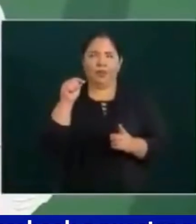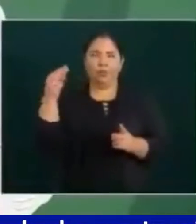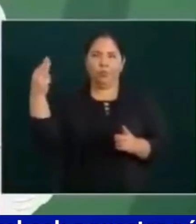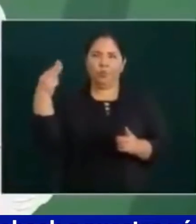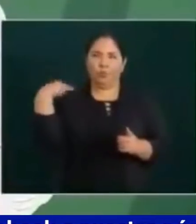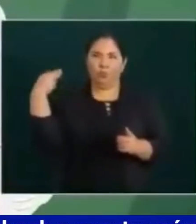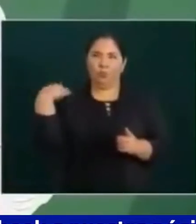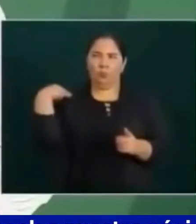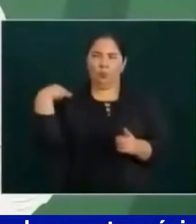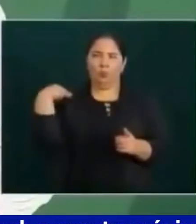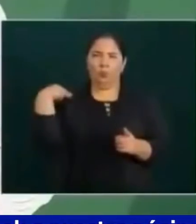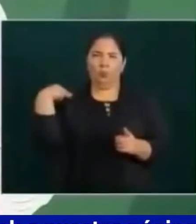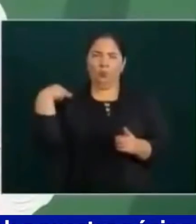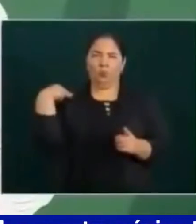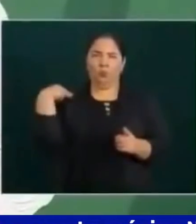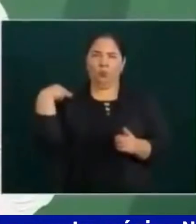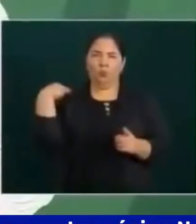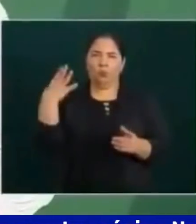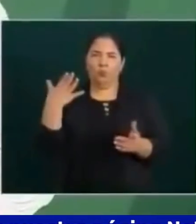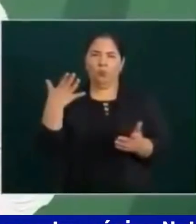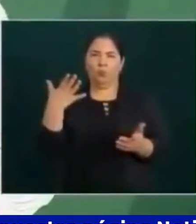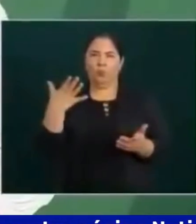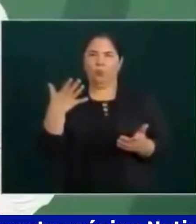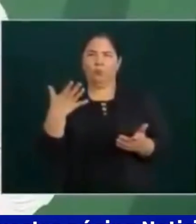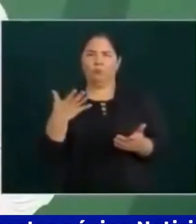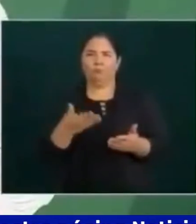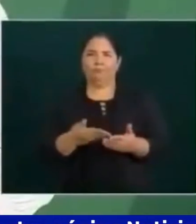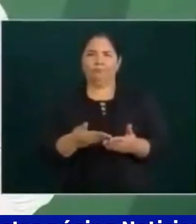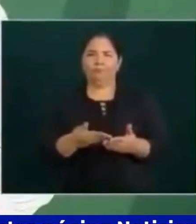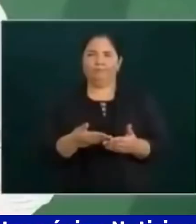municipio que tiene